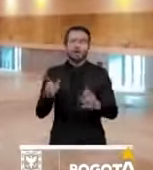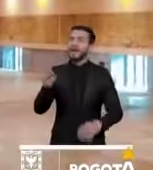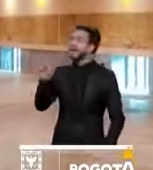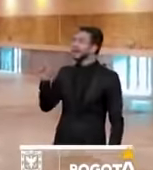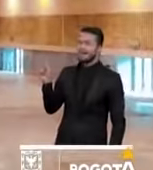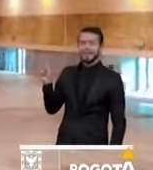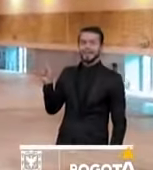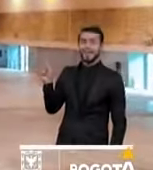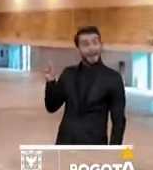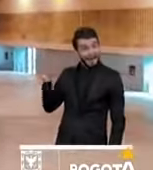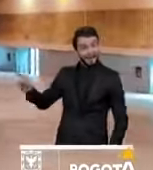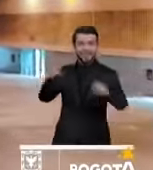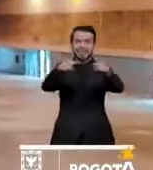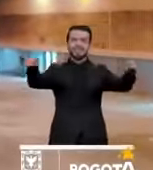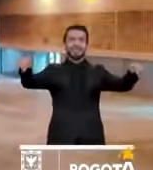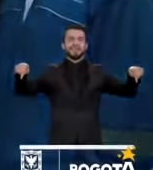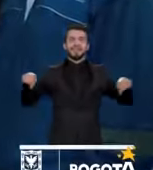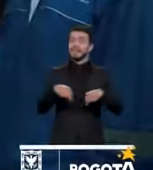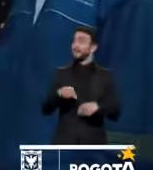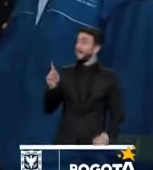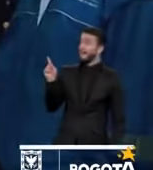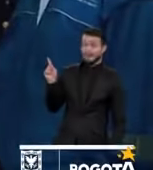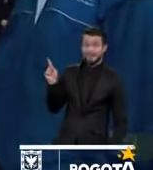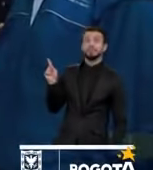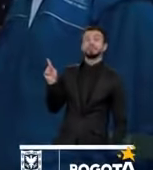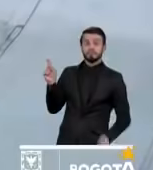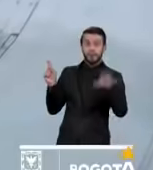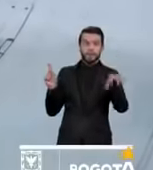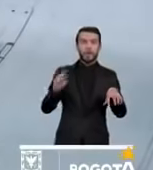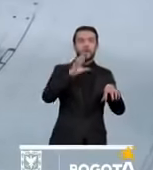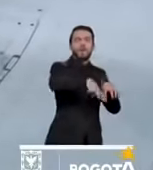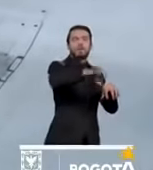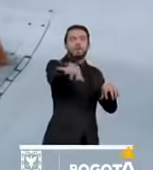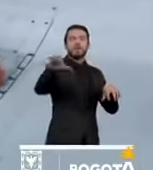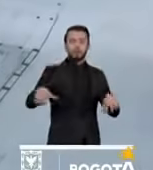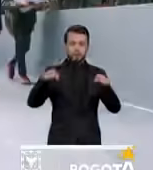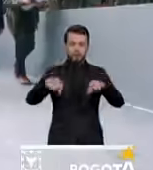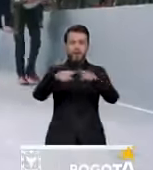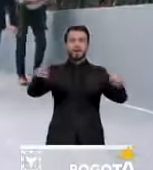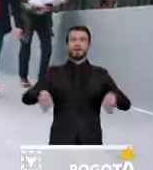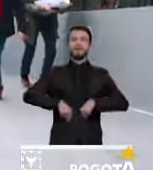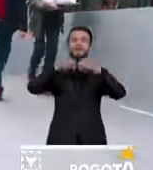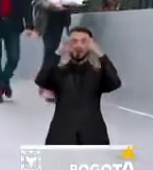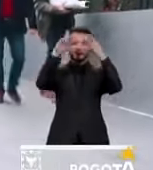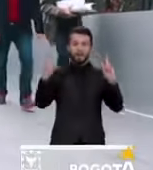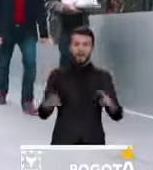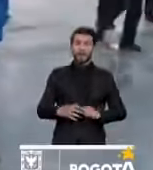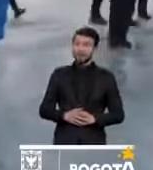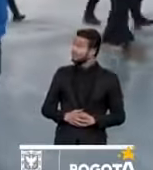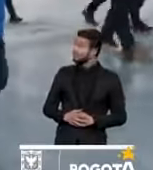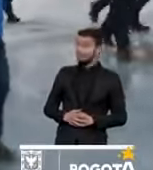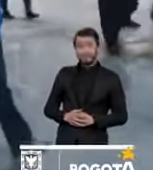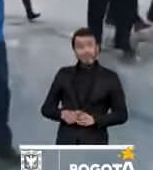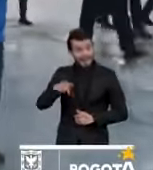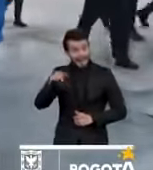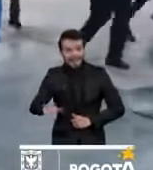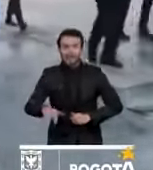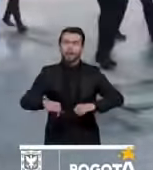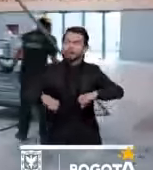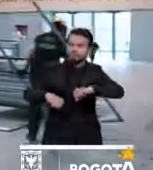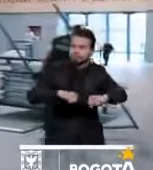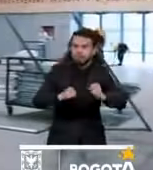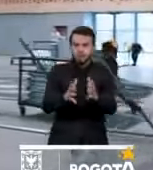de Corferias y en general en los pabellones de Corferias. Y así vamos a poder crecer de manera rápida, segura, con